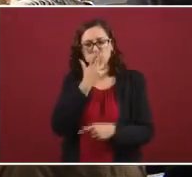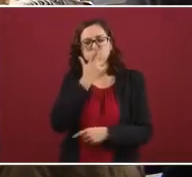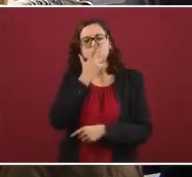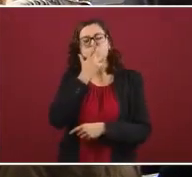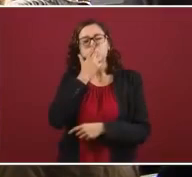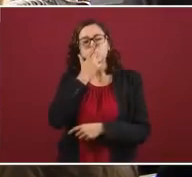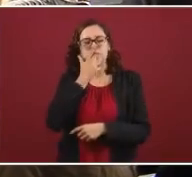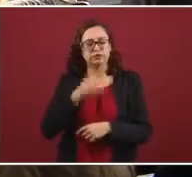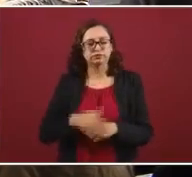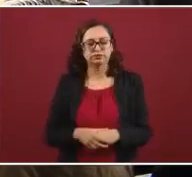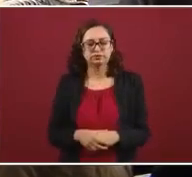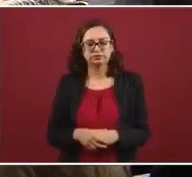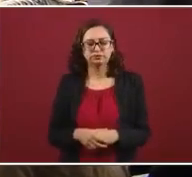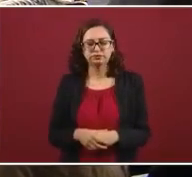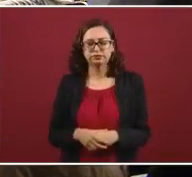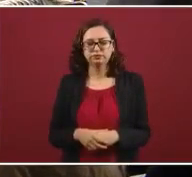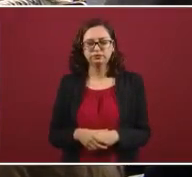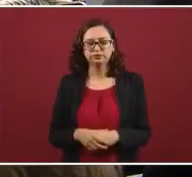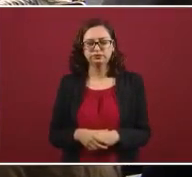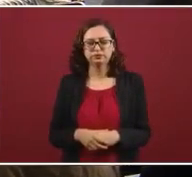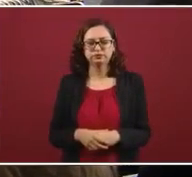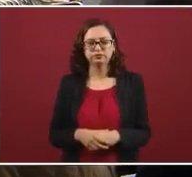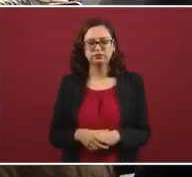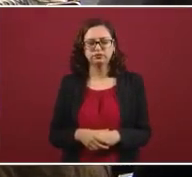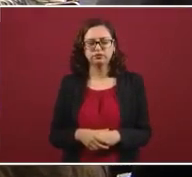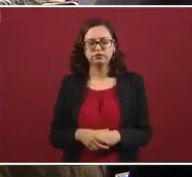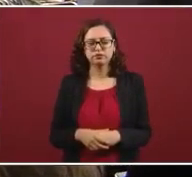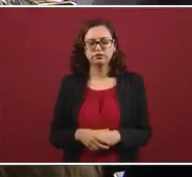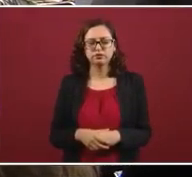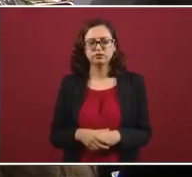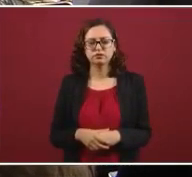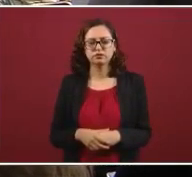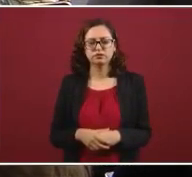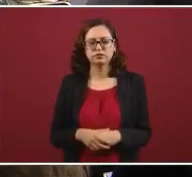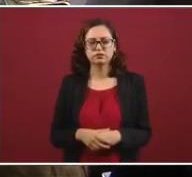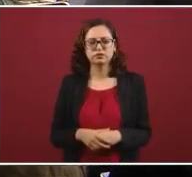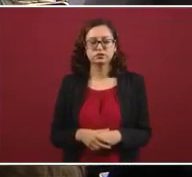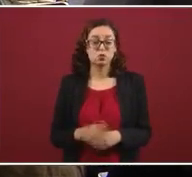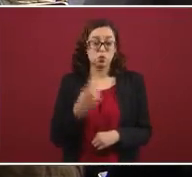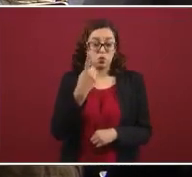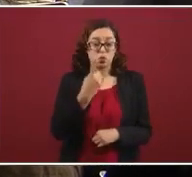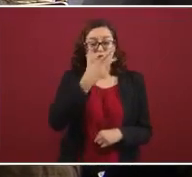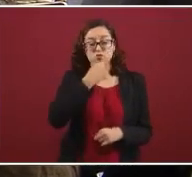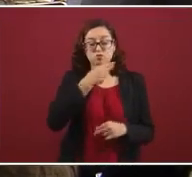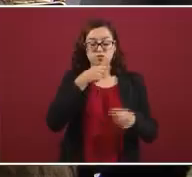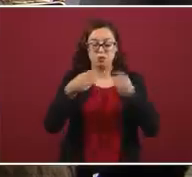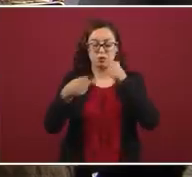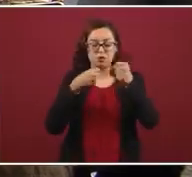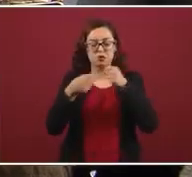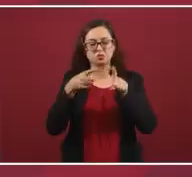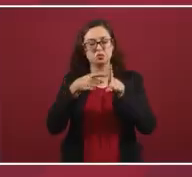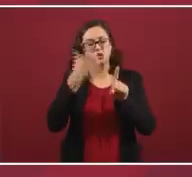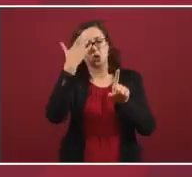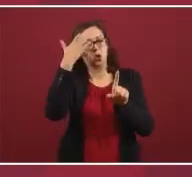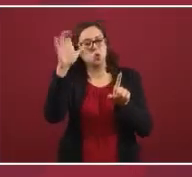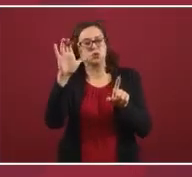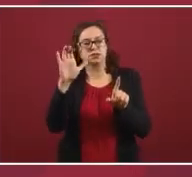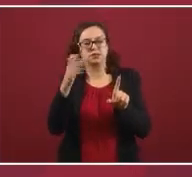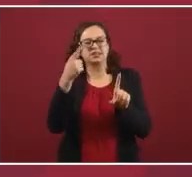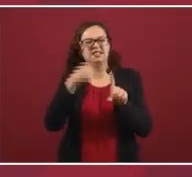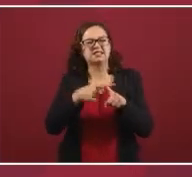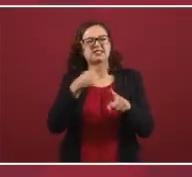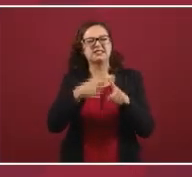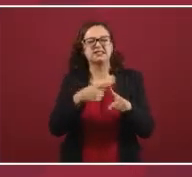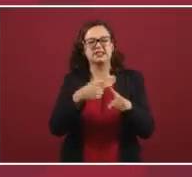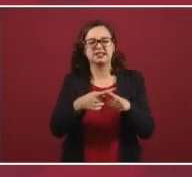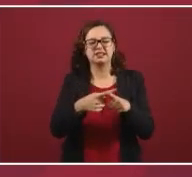Hay un periodista que no se conoce mucho, se sabe más de él, porque